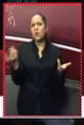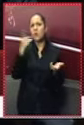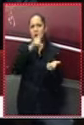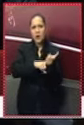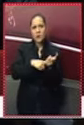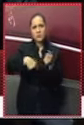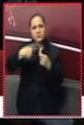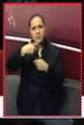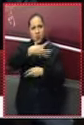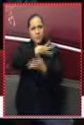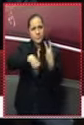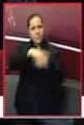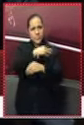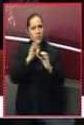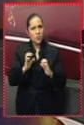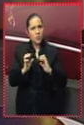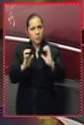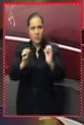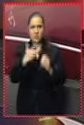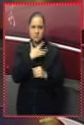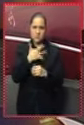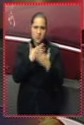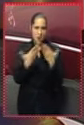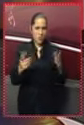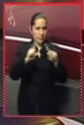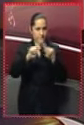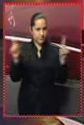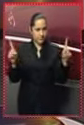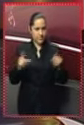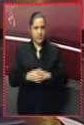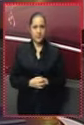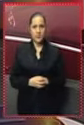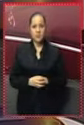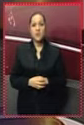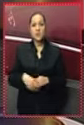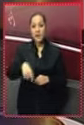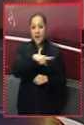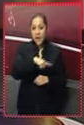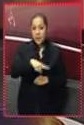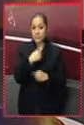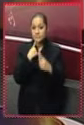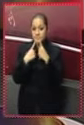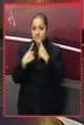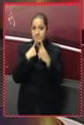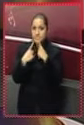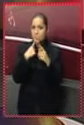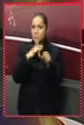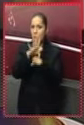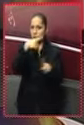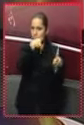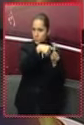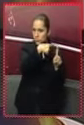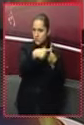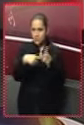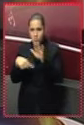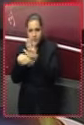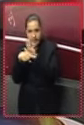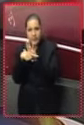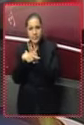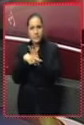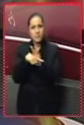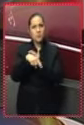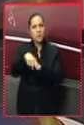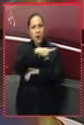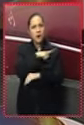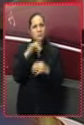de la actividad económica. Luego de la discusión a favor y en contra, se presentaron las reservas, algunas